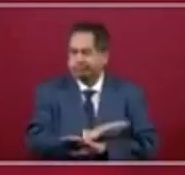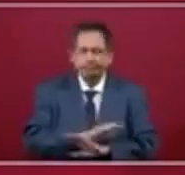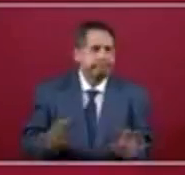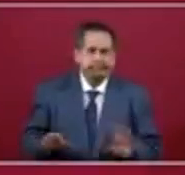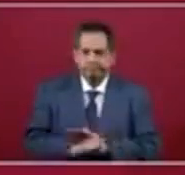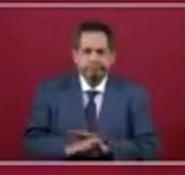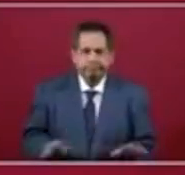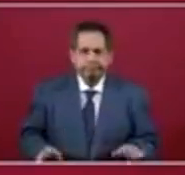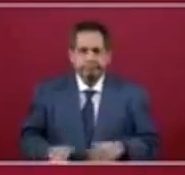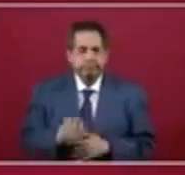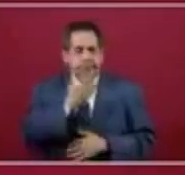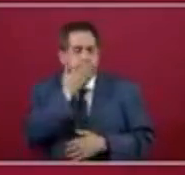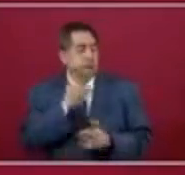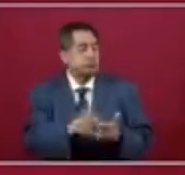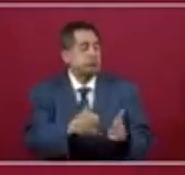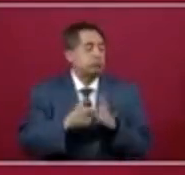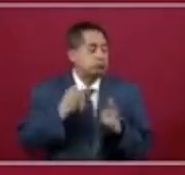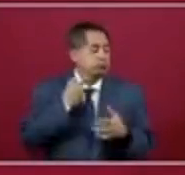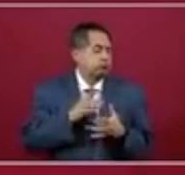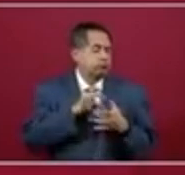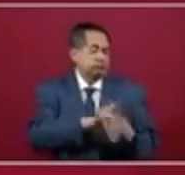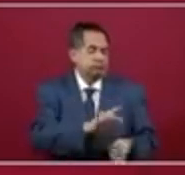no tiene partido,